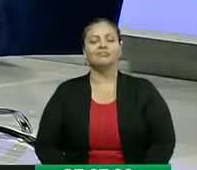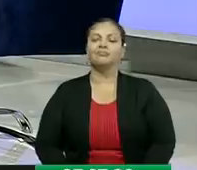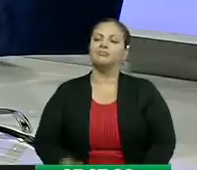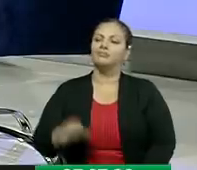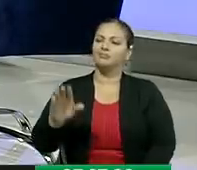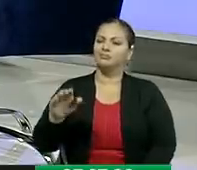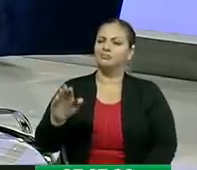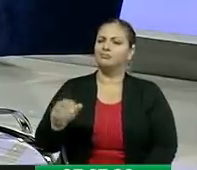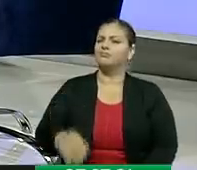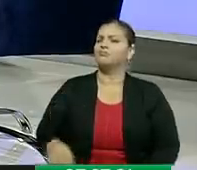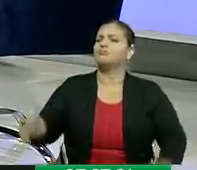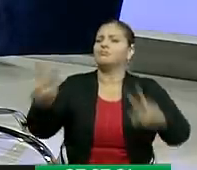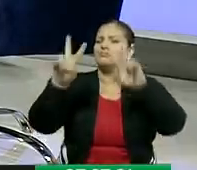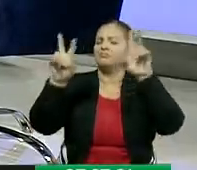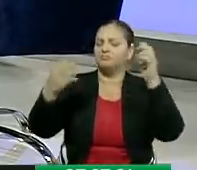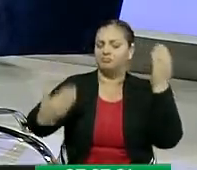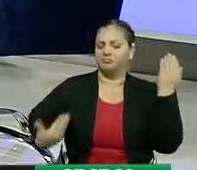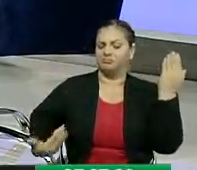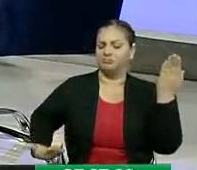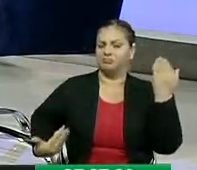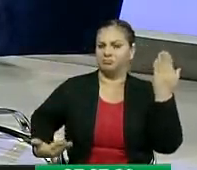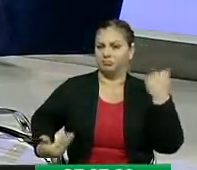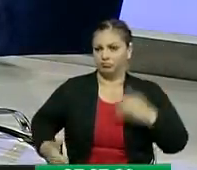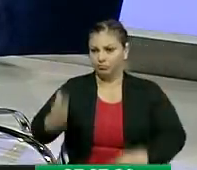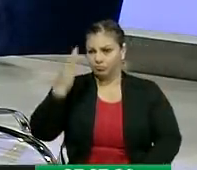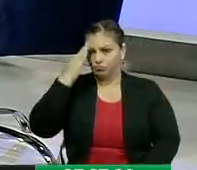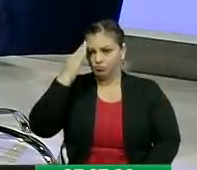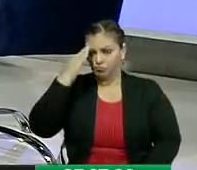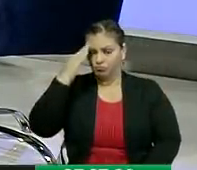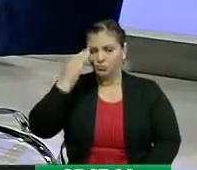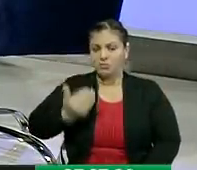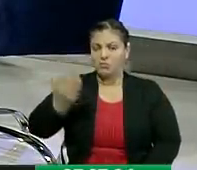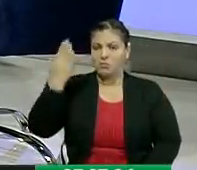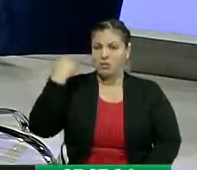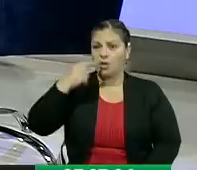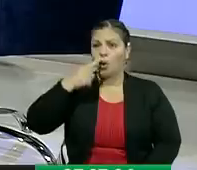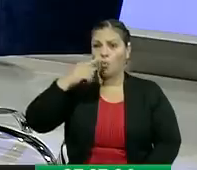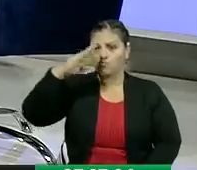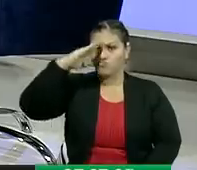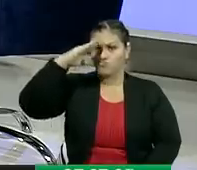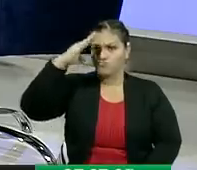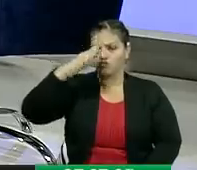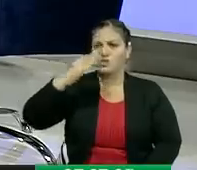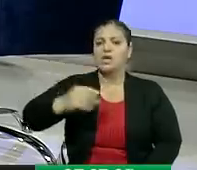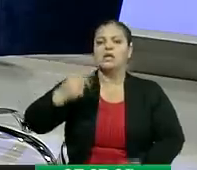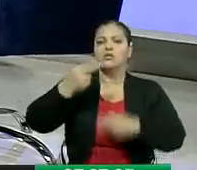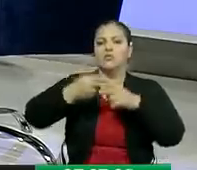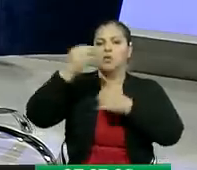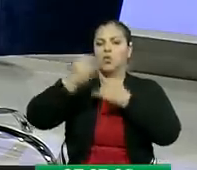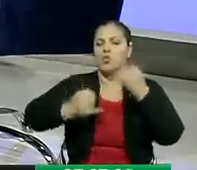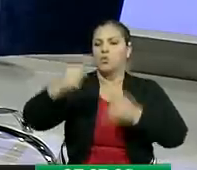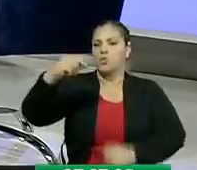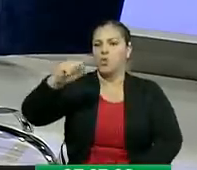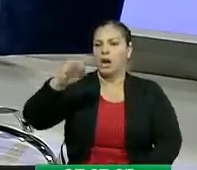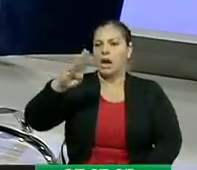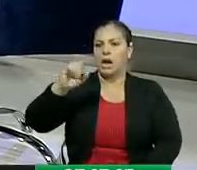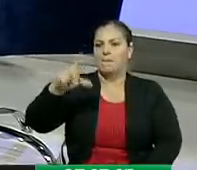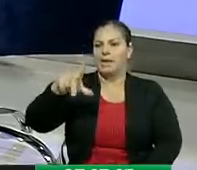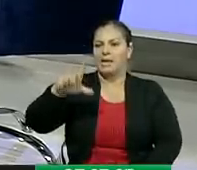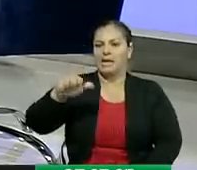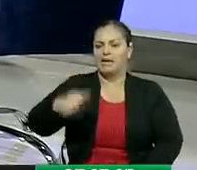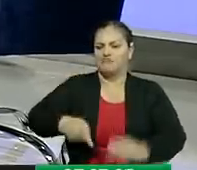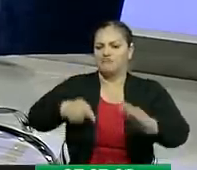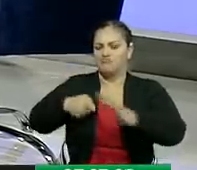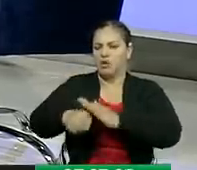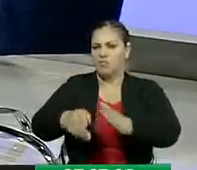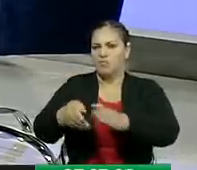el plano político, el caso Gabela enciende hoy las alarmas del país frente a lo que serán las comparecencias